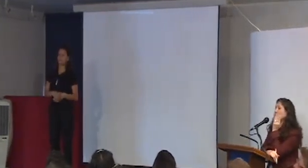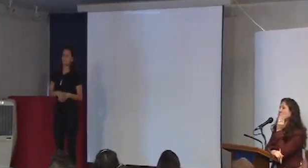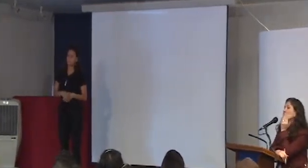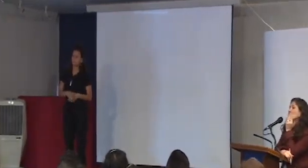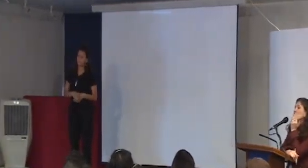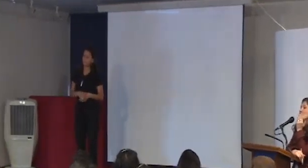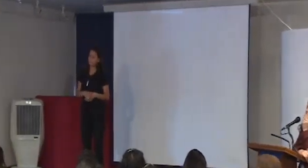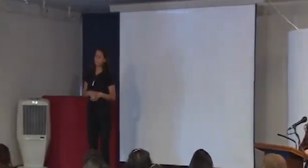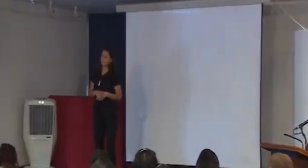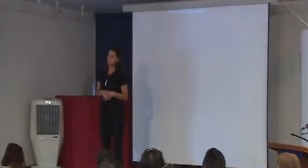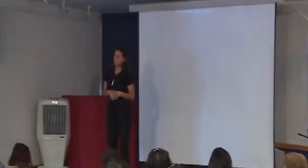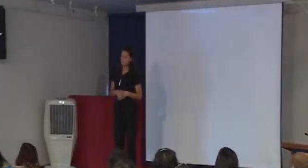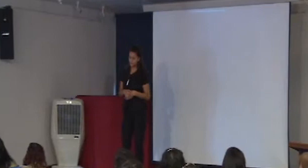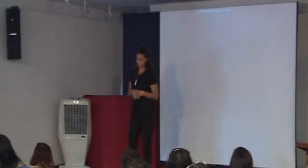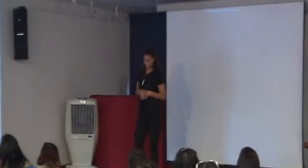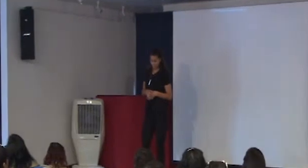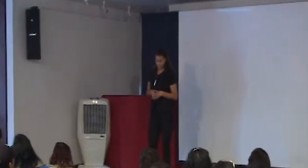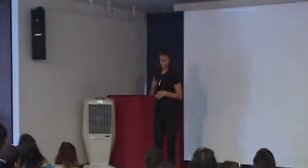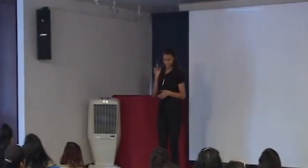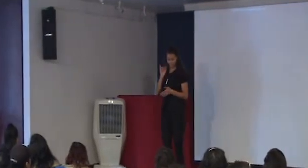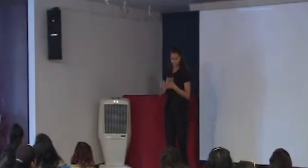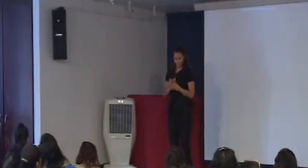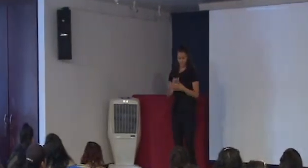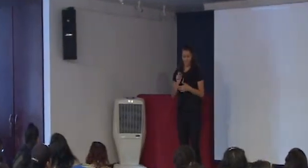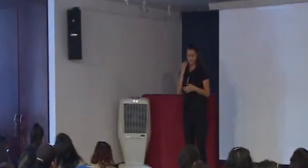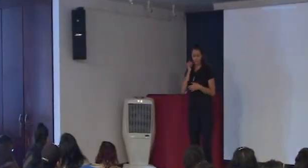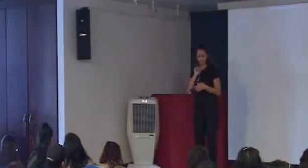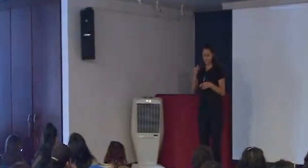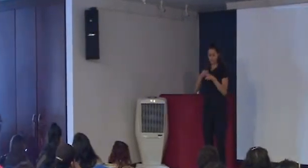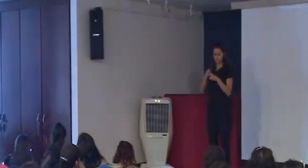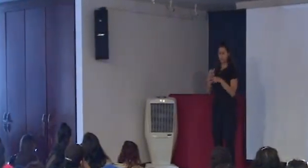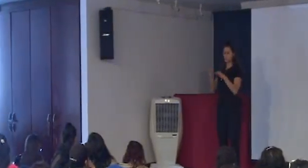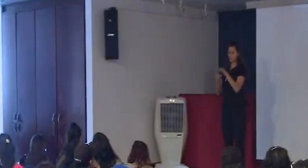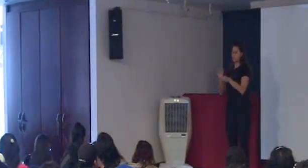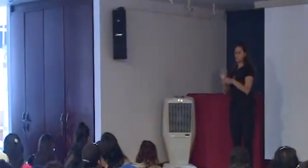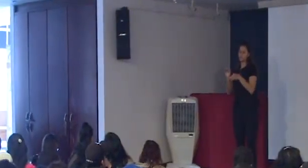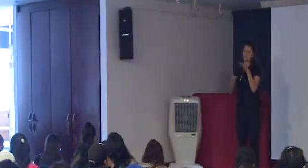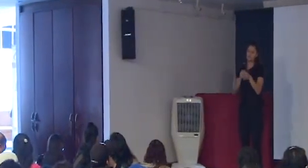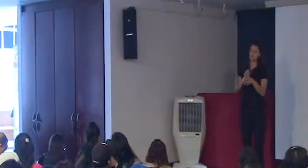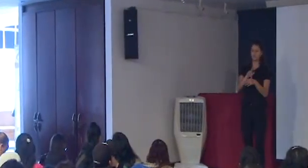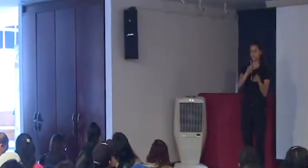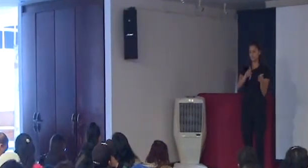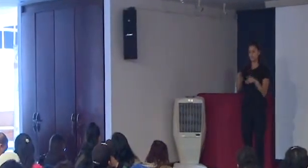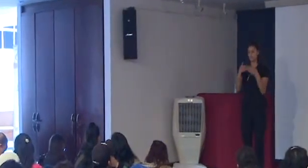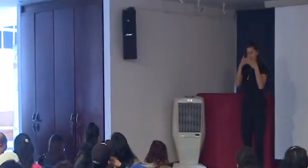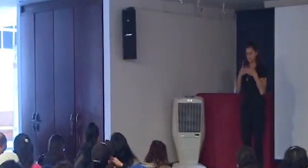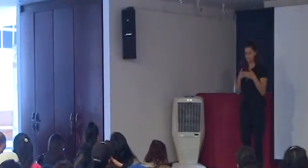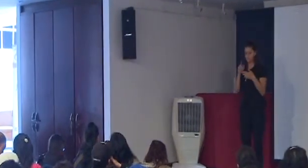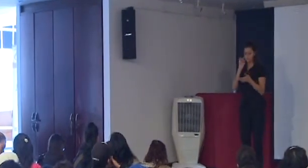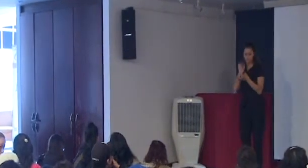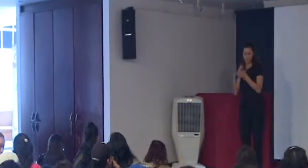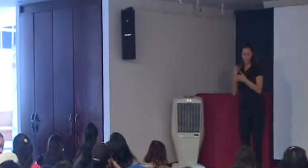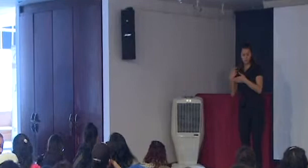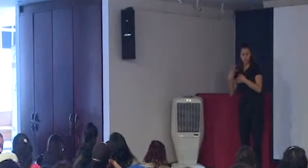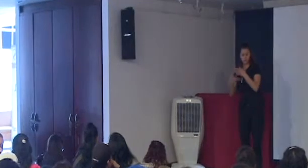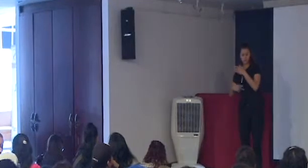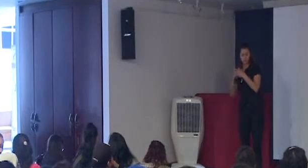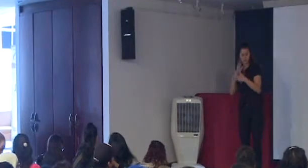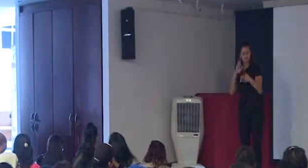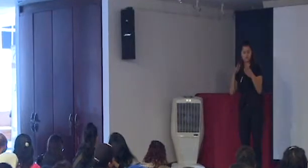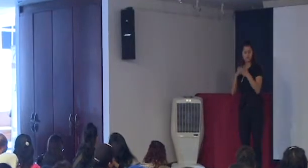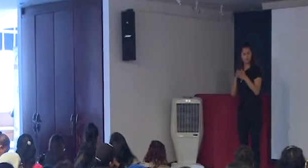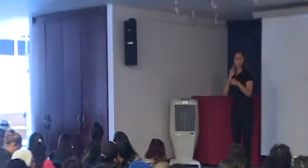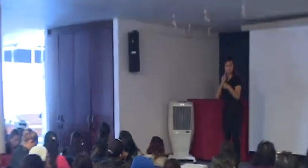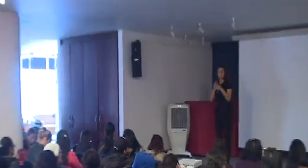que se llama Abriendo Brechas, cuidadoras y personas en condición de discapacidad. En este momento el proyecto está dedicado a cuidadoras. De